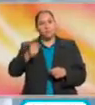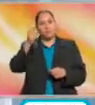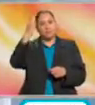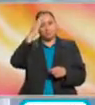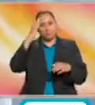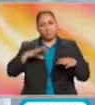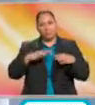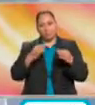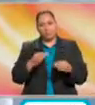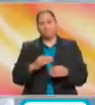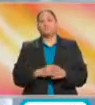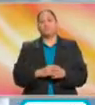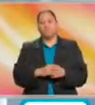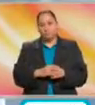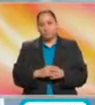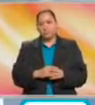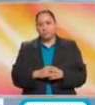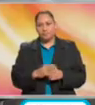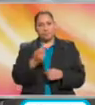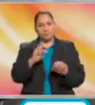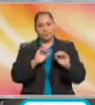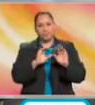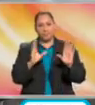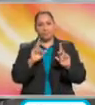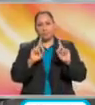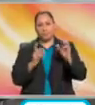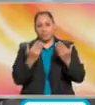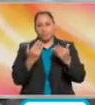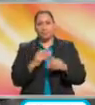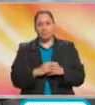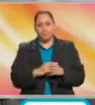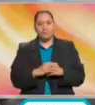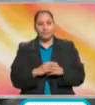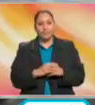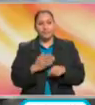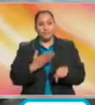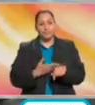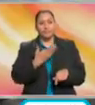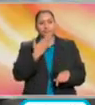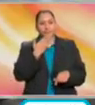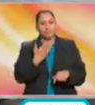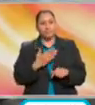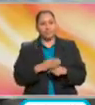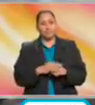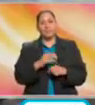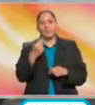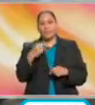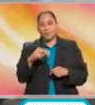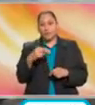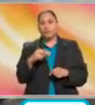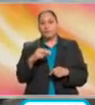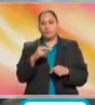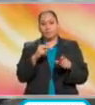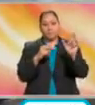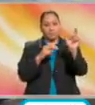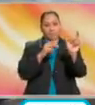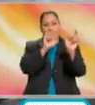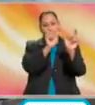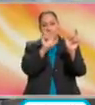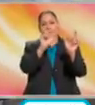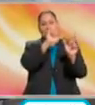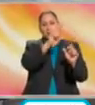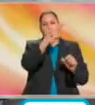duda. Ciudad de no, México sin de duda. vanguardia. Orgullosamente, Así Enrique. es. Ya está Así establecido es. Oye, es que- con sus nombres y sus siglas